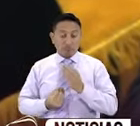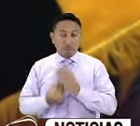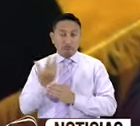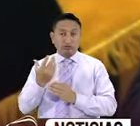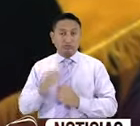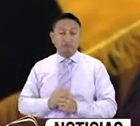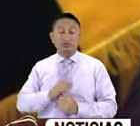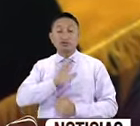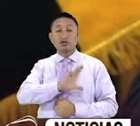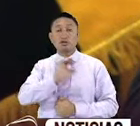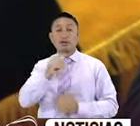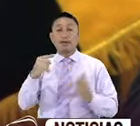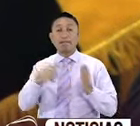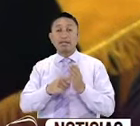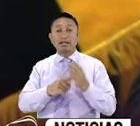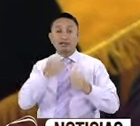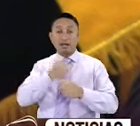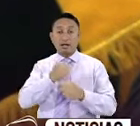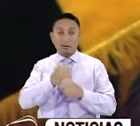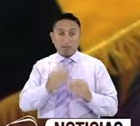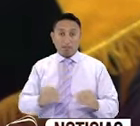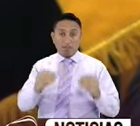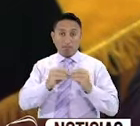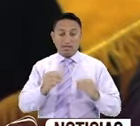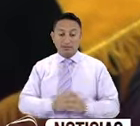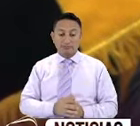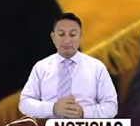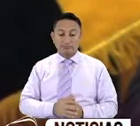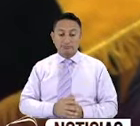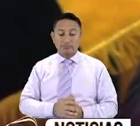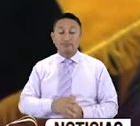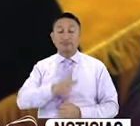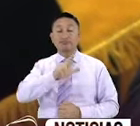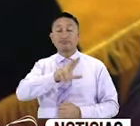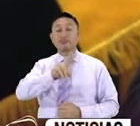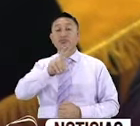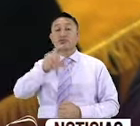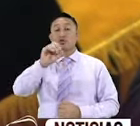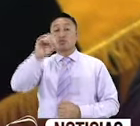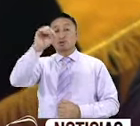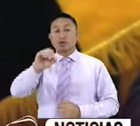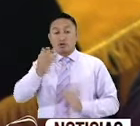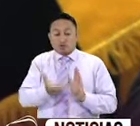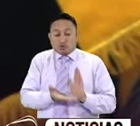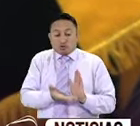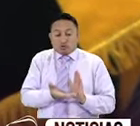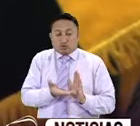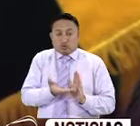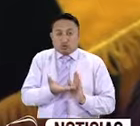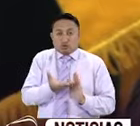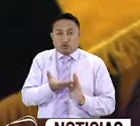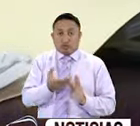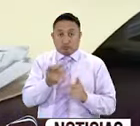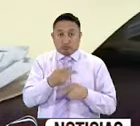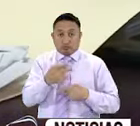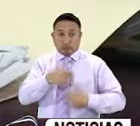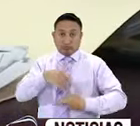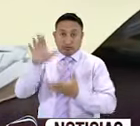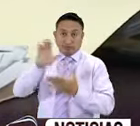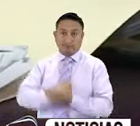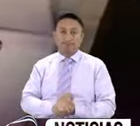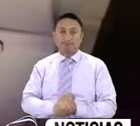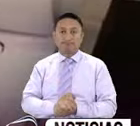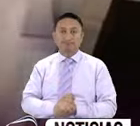50.000 empleos, con un crecimiento de más de 32% de nuestra oferta exportable. Los opositores al